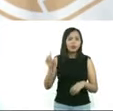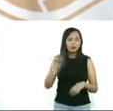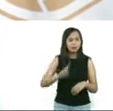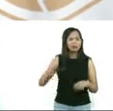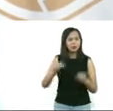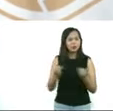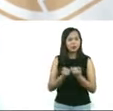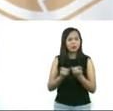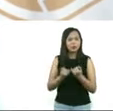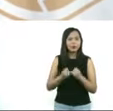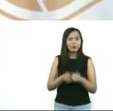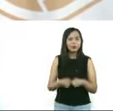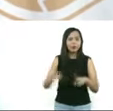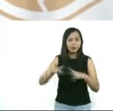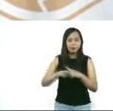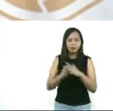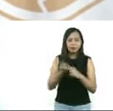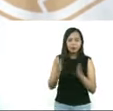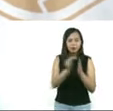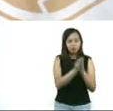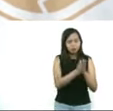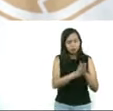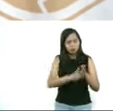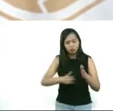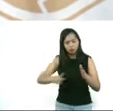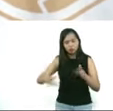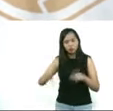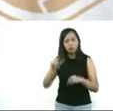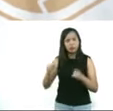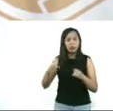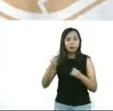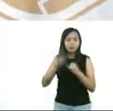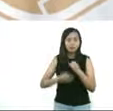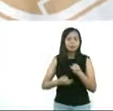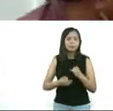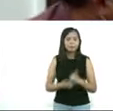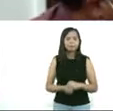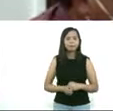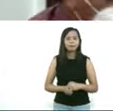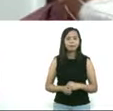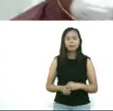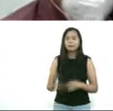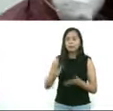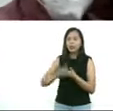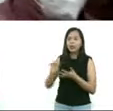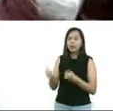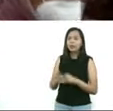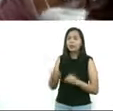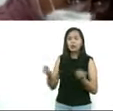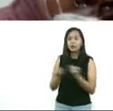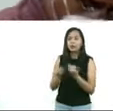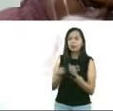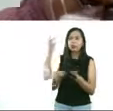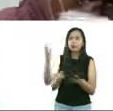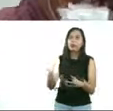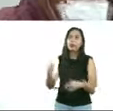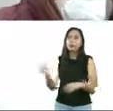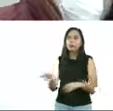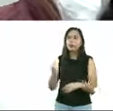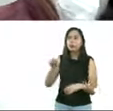el proceso del conteo para tener los resultados. Gracias. Doctora, preguntarle por otro lado, el día de